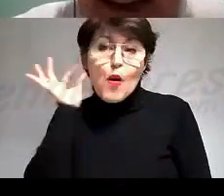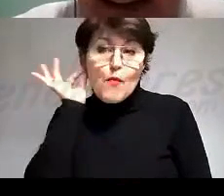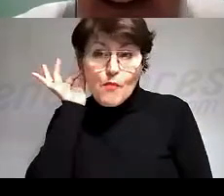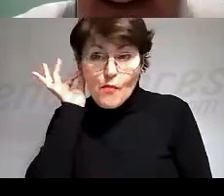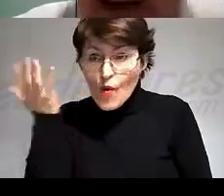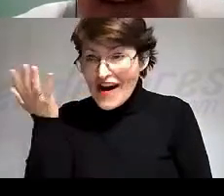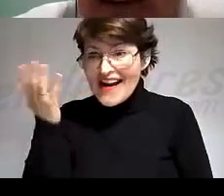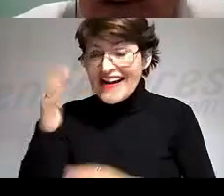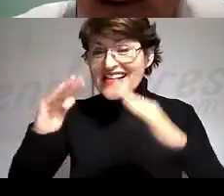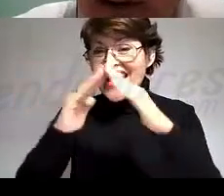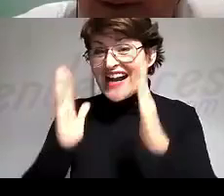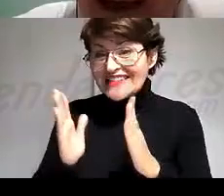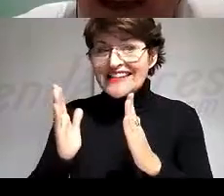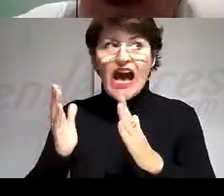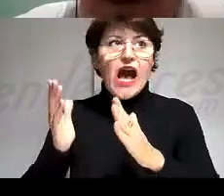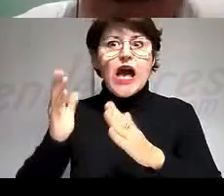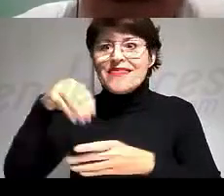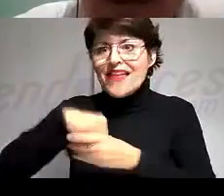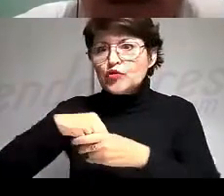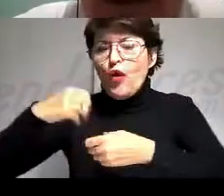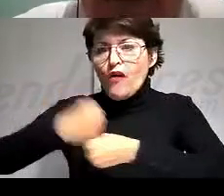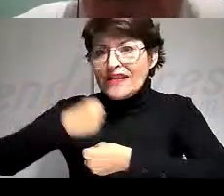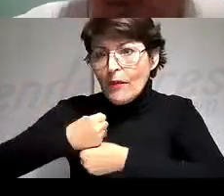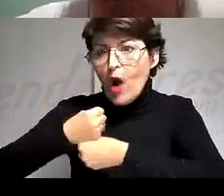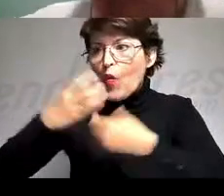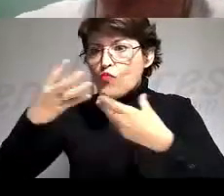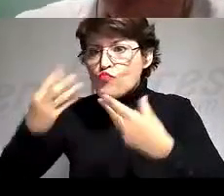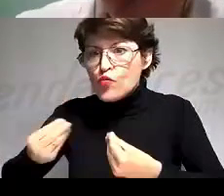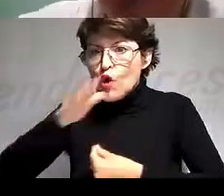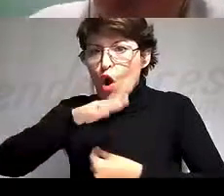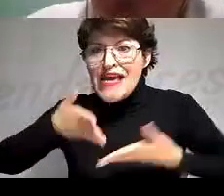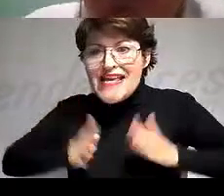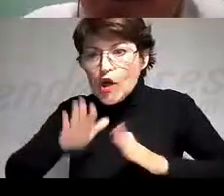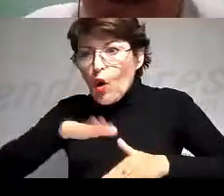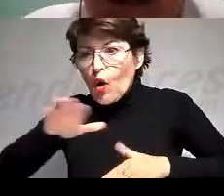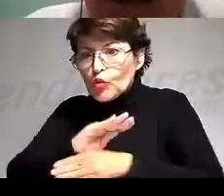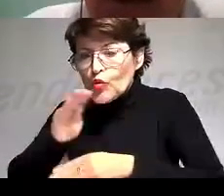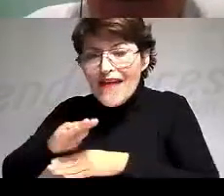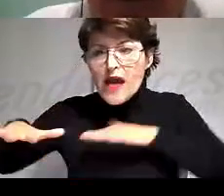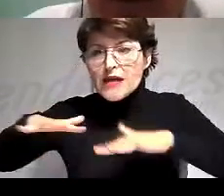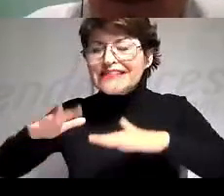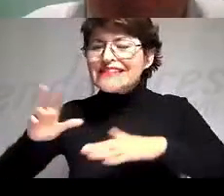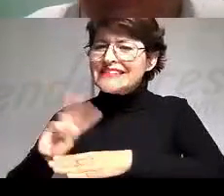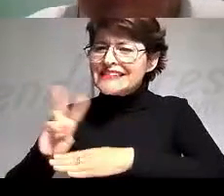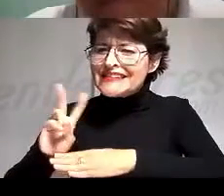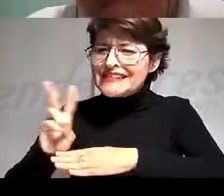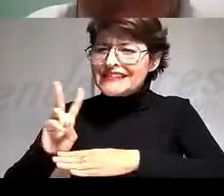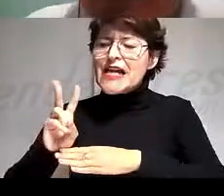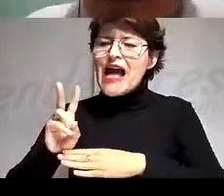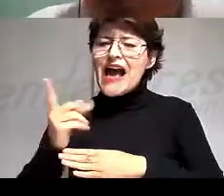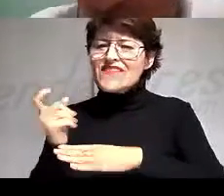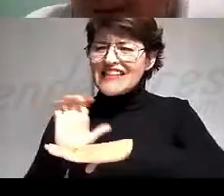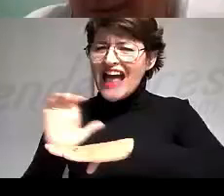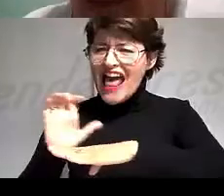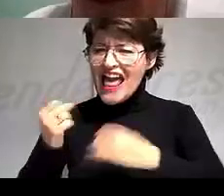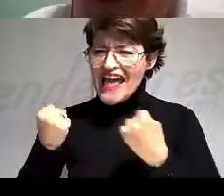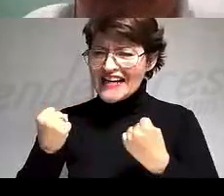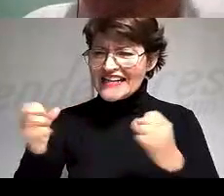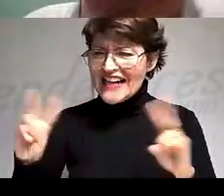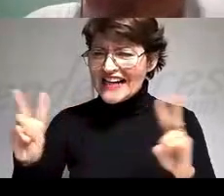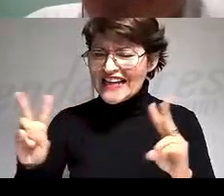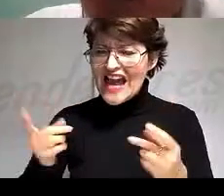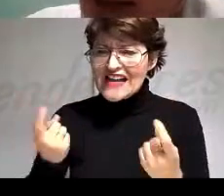fundamentalmente las madres con los niños pequeños. Bueno, pues para todas estas situaciones en las que se requiere un poquito más de energía o bastante